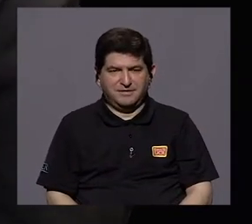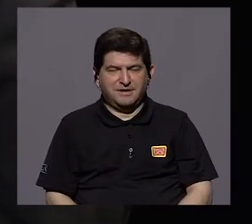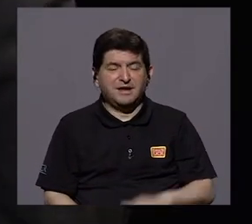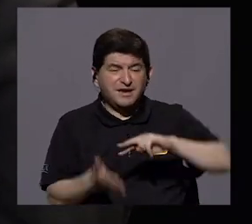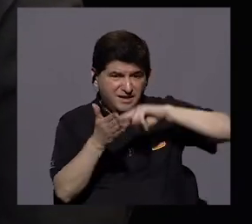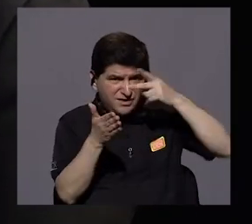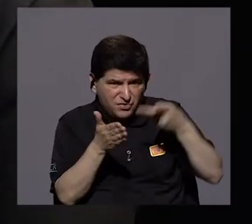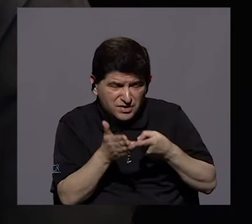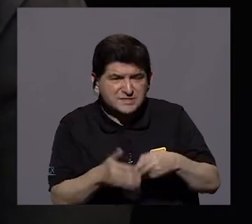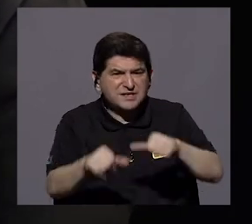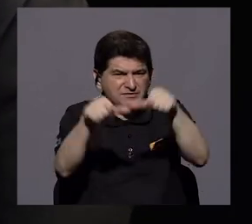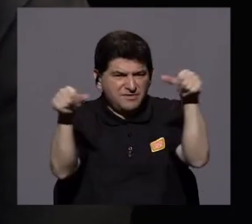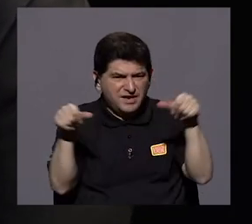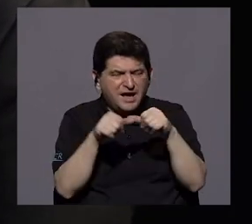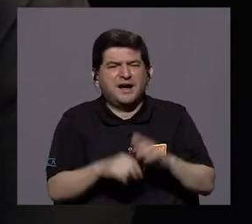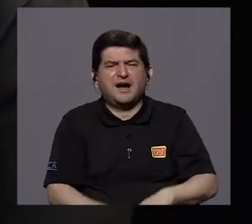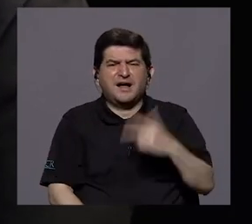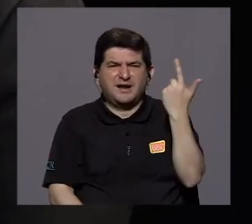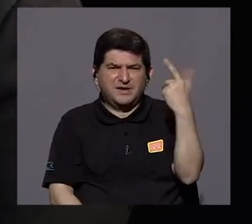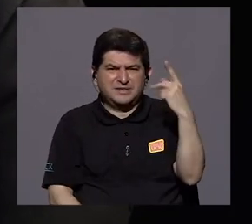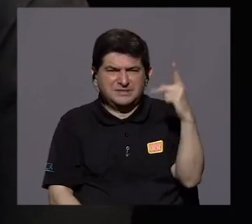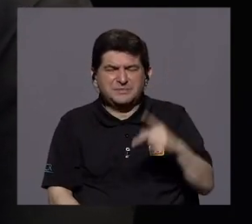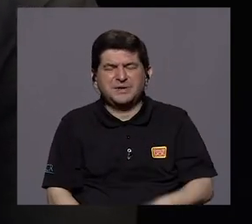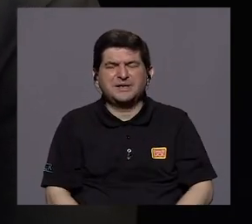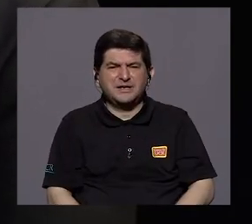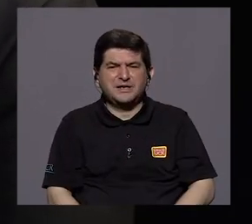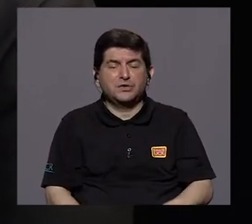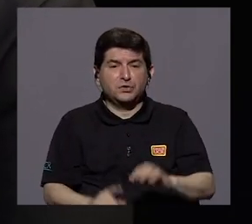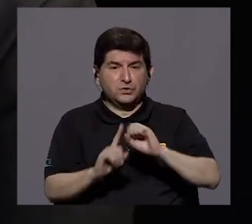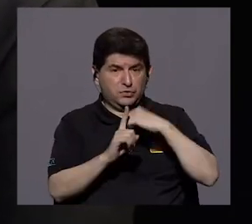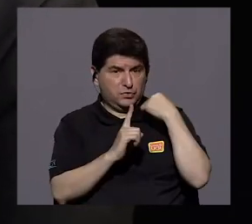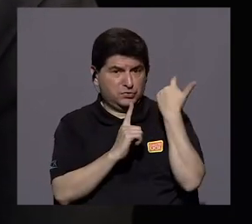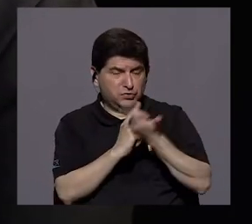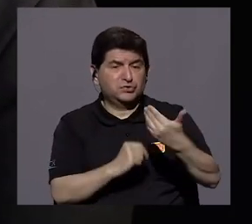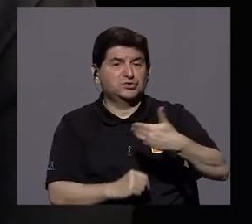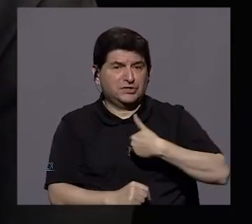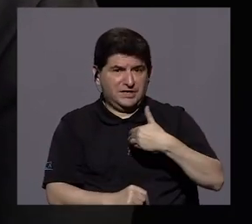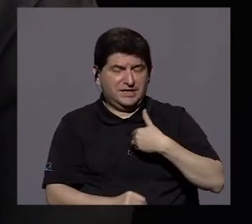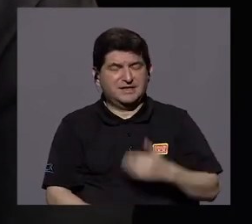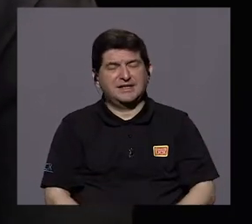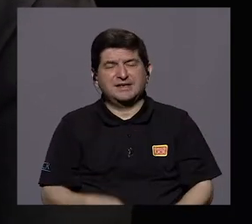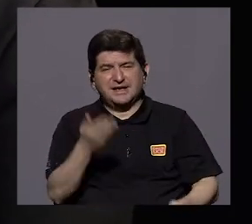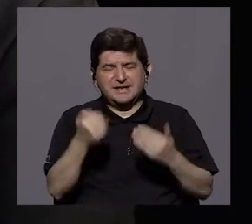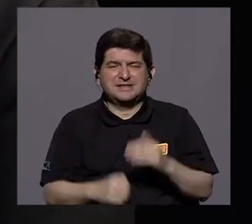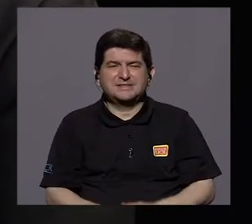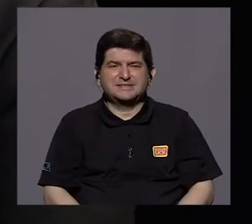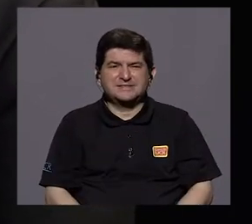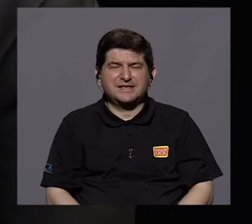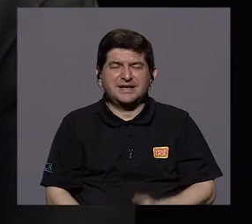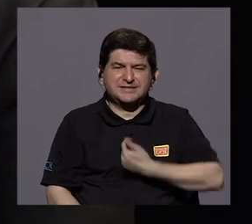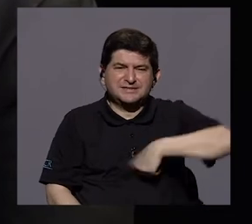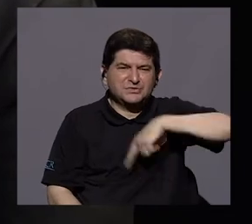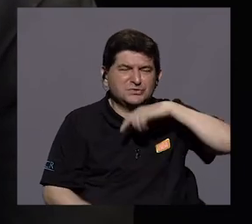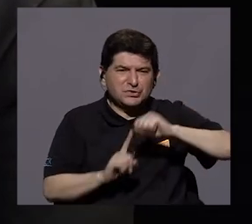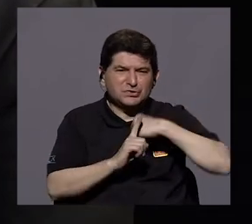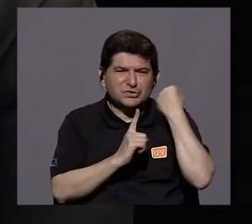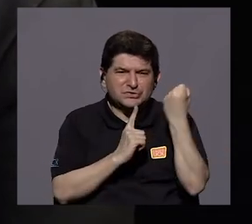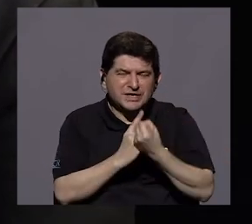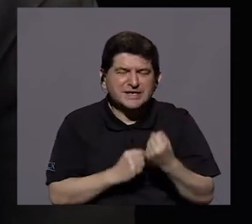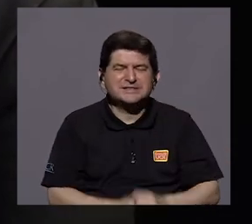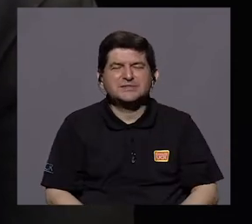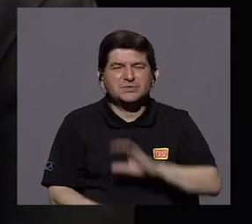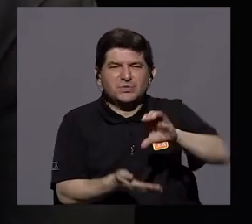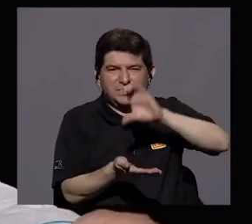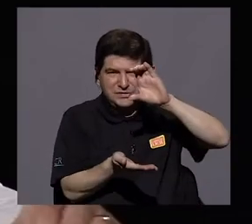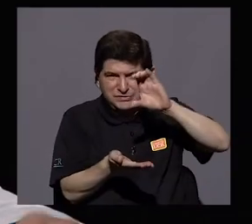lo que conlleva esas zonas de alto riesgo social que tenemos en la marginalidad de la